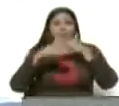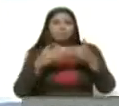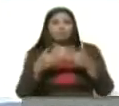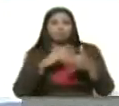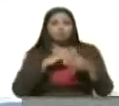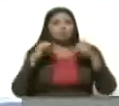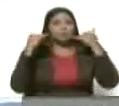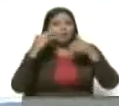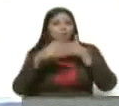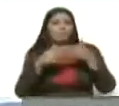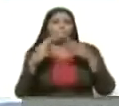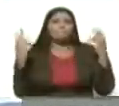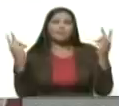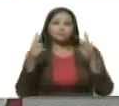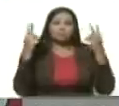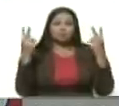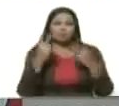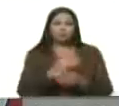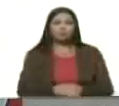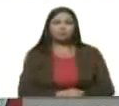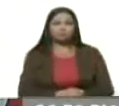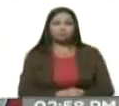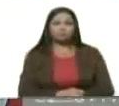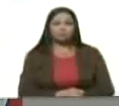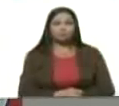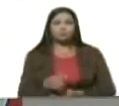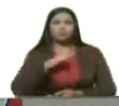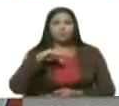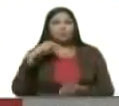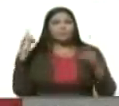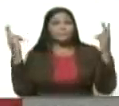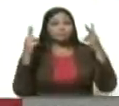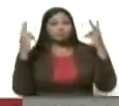celebraremos nuestras victorias. Nuestras victorias.